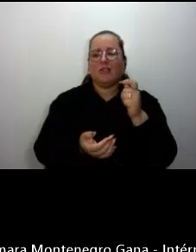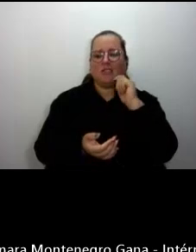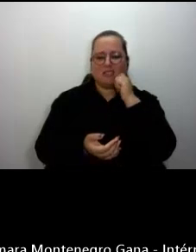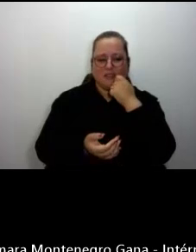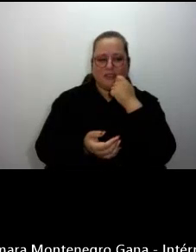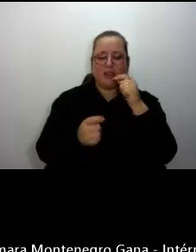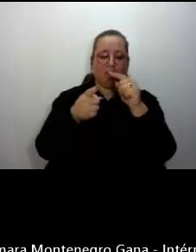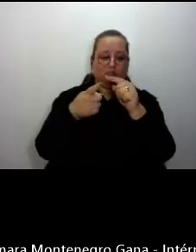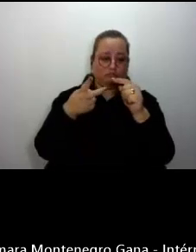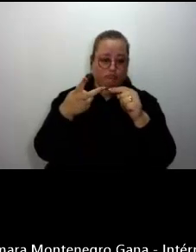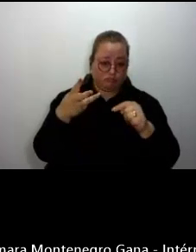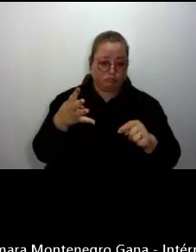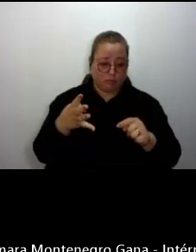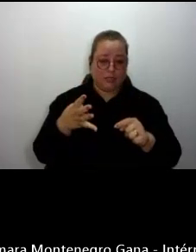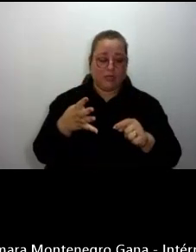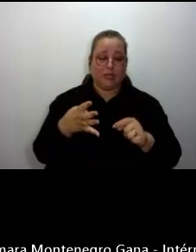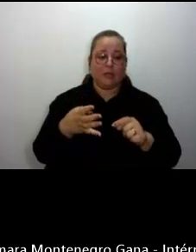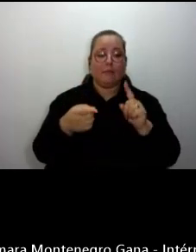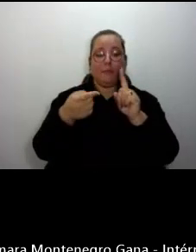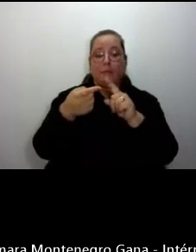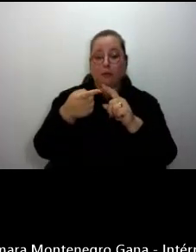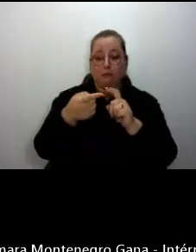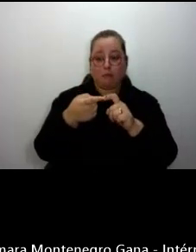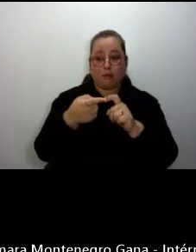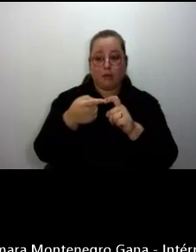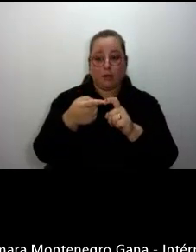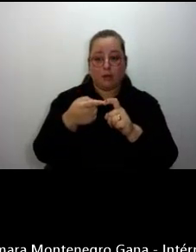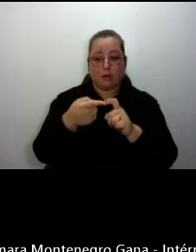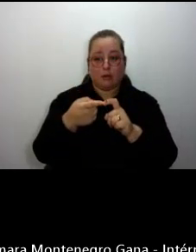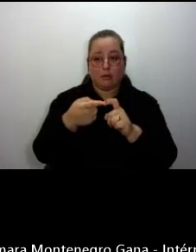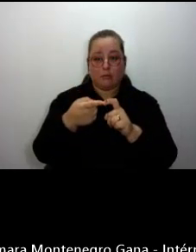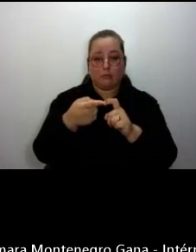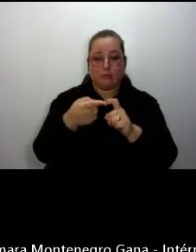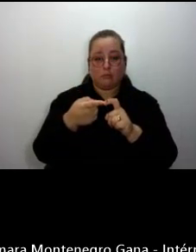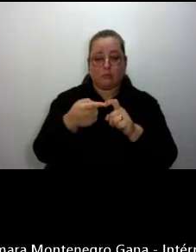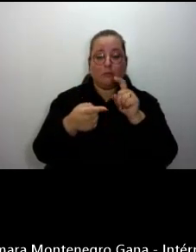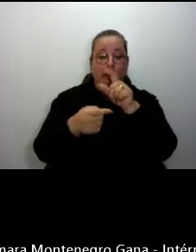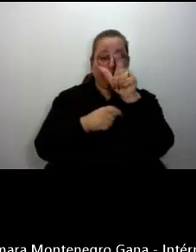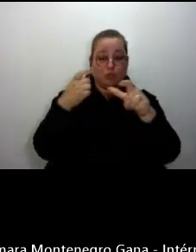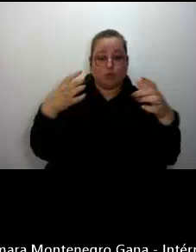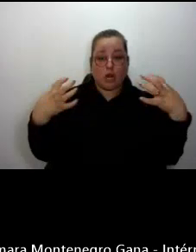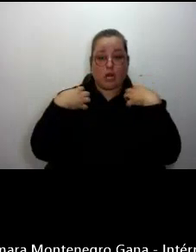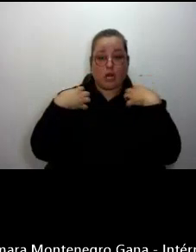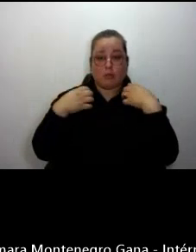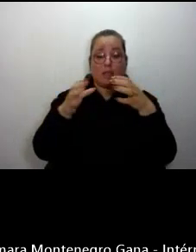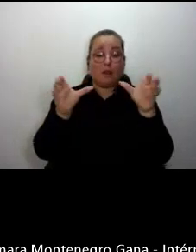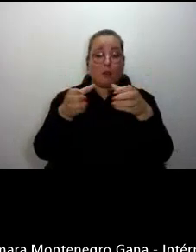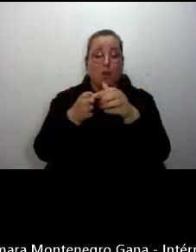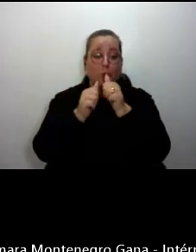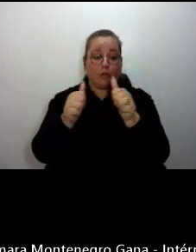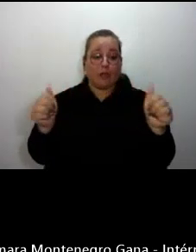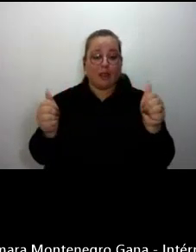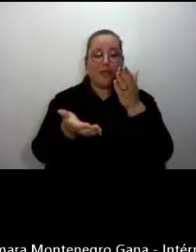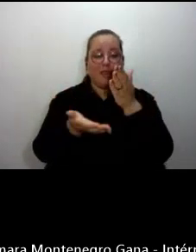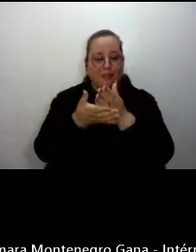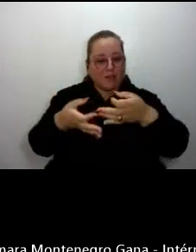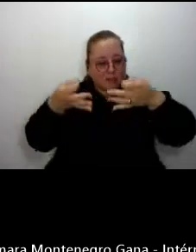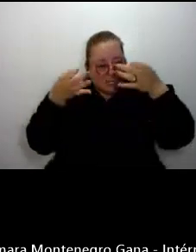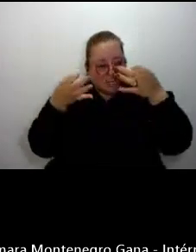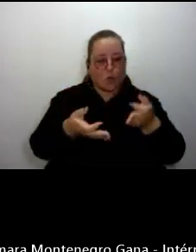elementos. Finalmente, en primera instancia, los sostenedores y equipos directivos deben asegurar que los planes